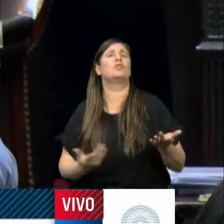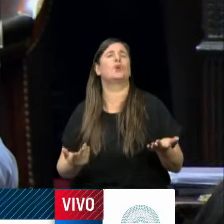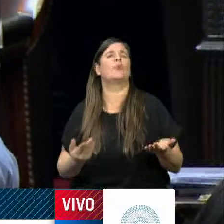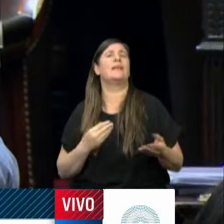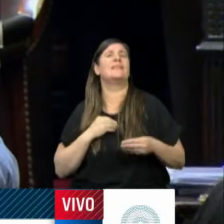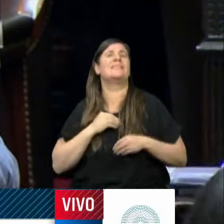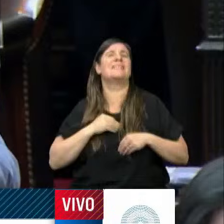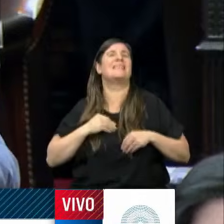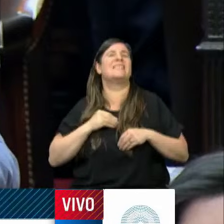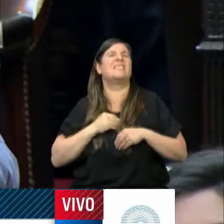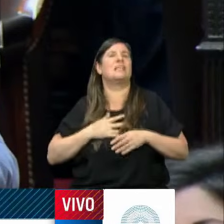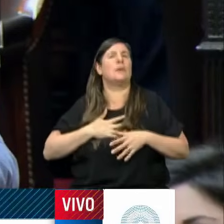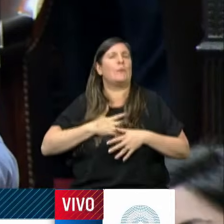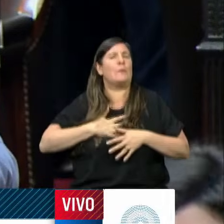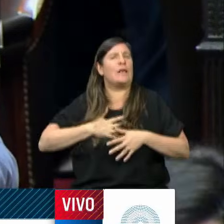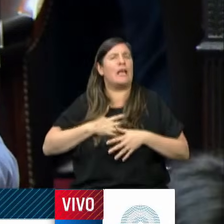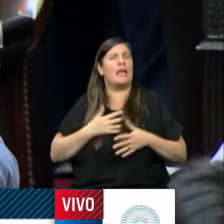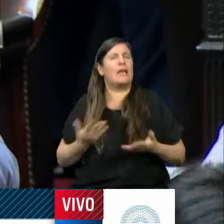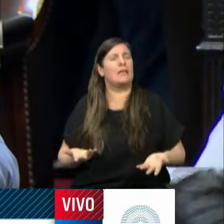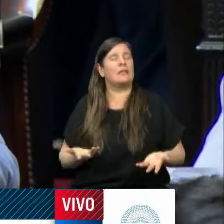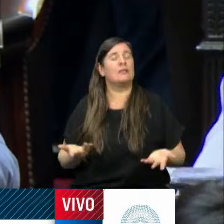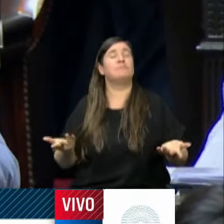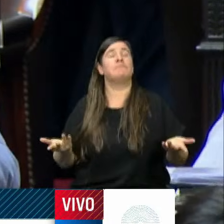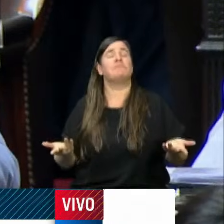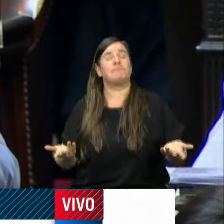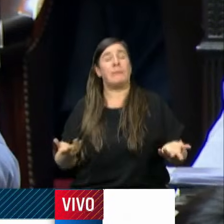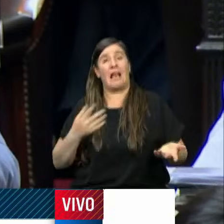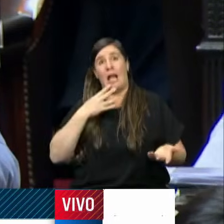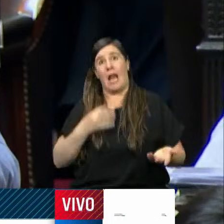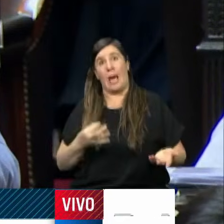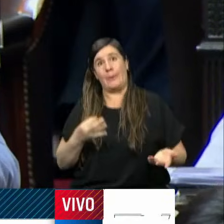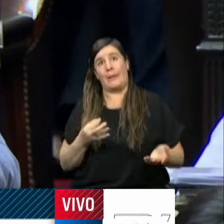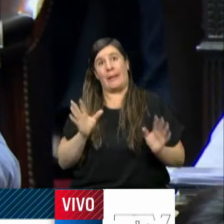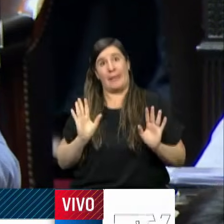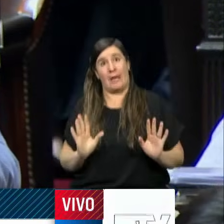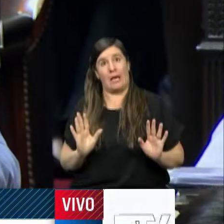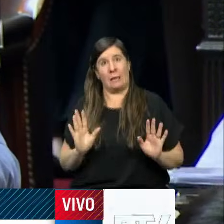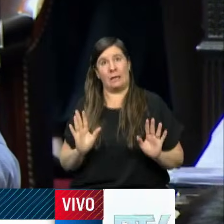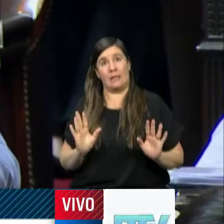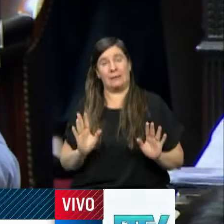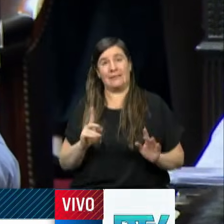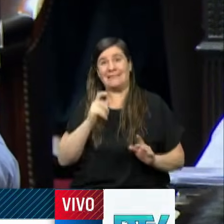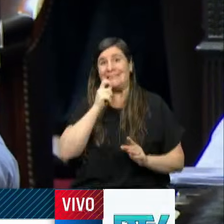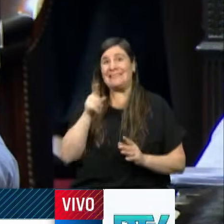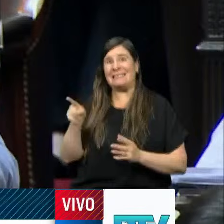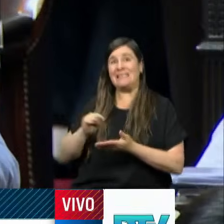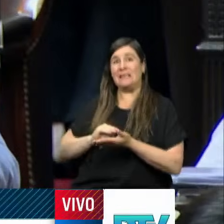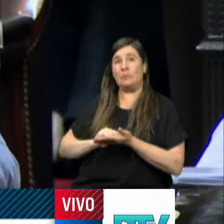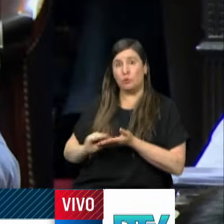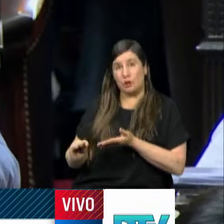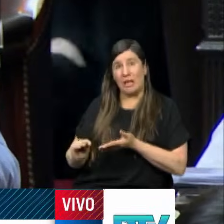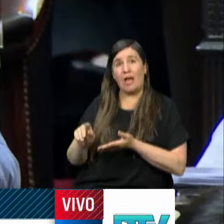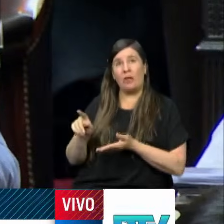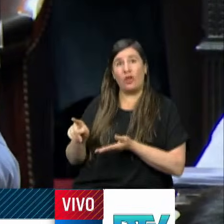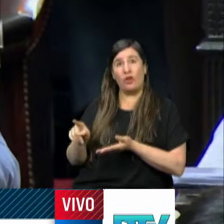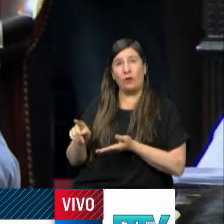sensibilidad. La verdad es que si el diputado tuviera honestidad